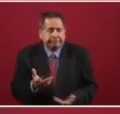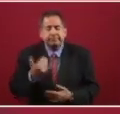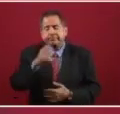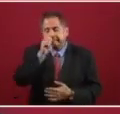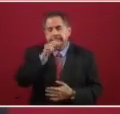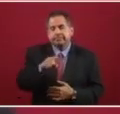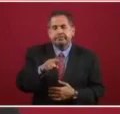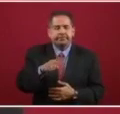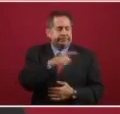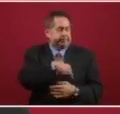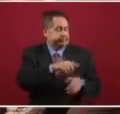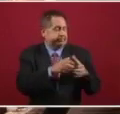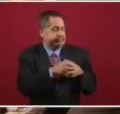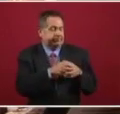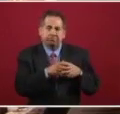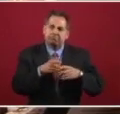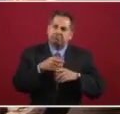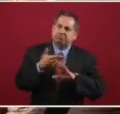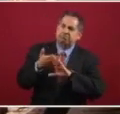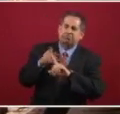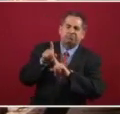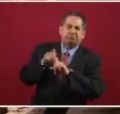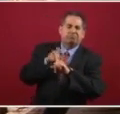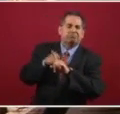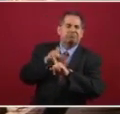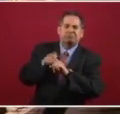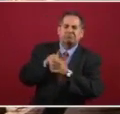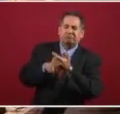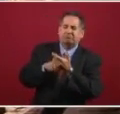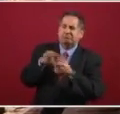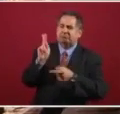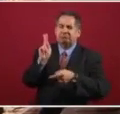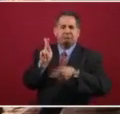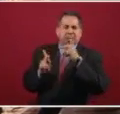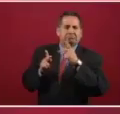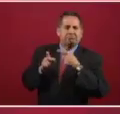son críticas y cuestionamientos